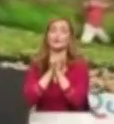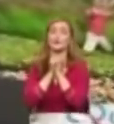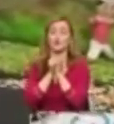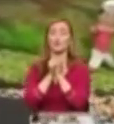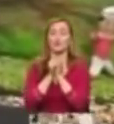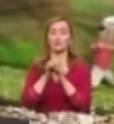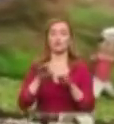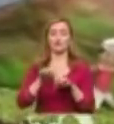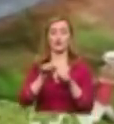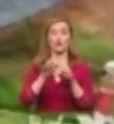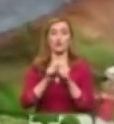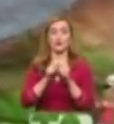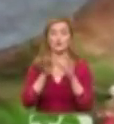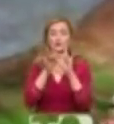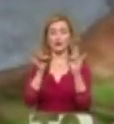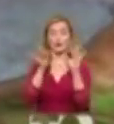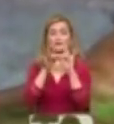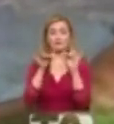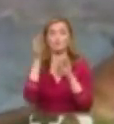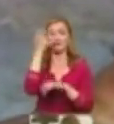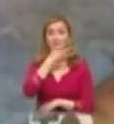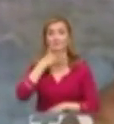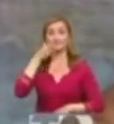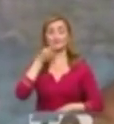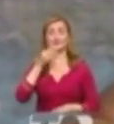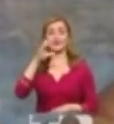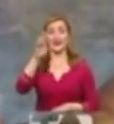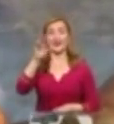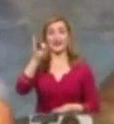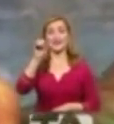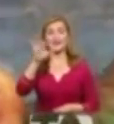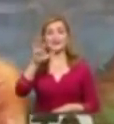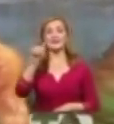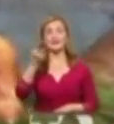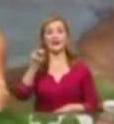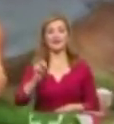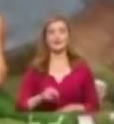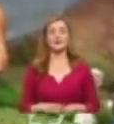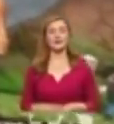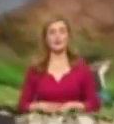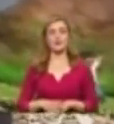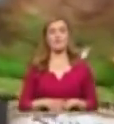ti un piropo. Vamos a escuchar a Cristian Mera.